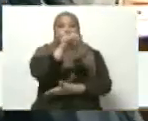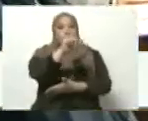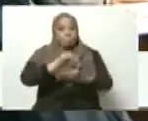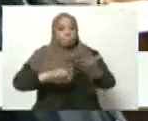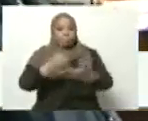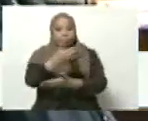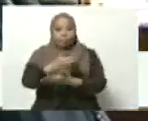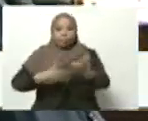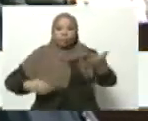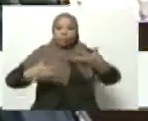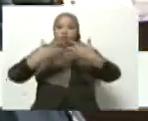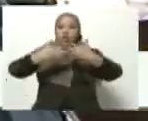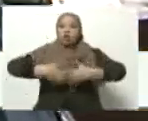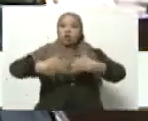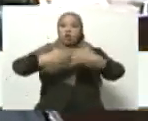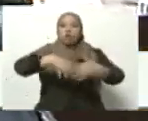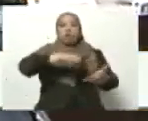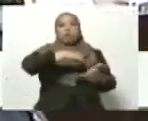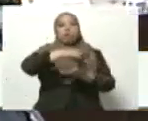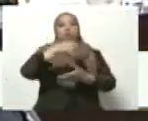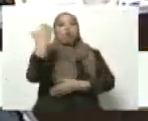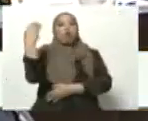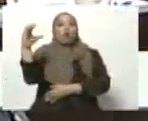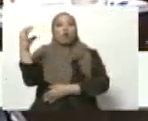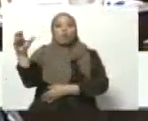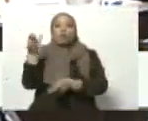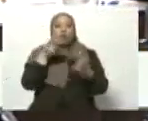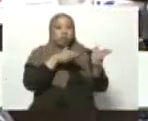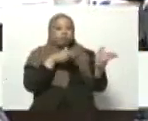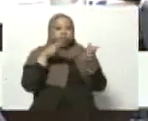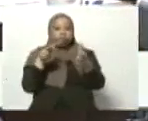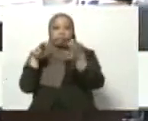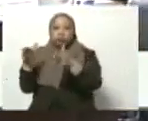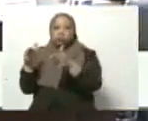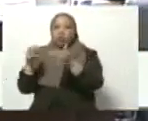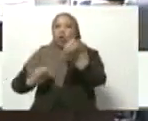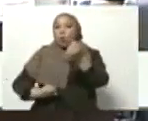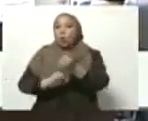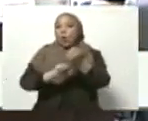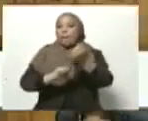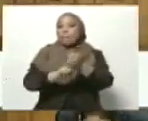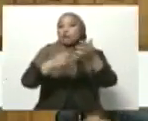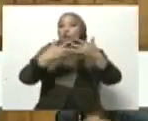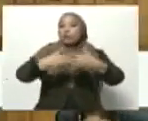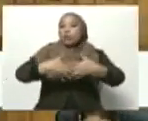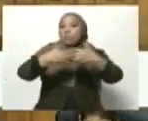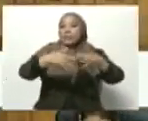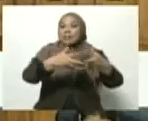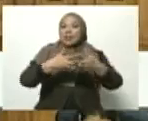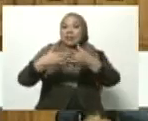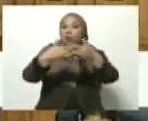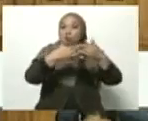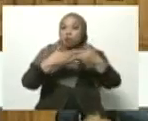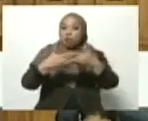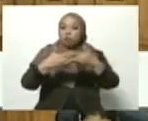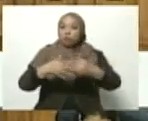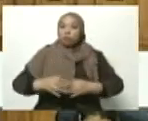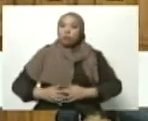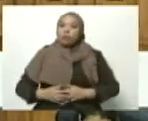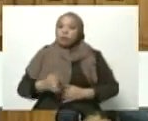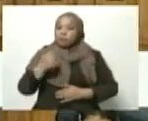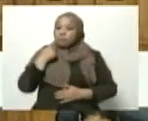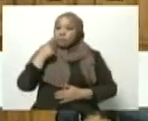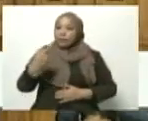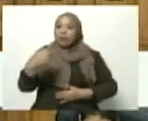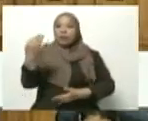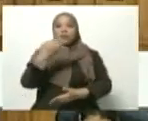con empresas en Miami, con mercenarios colombianos, con financistas norteamericanos, y ahí sí tuvo éxito. Vean la gravedad de lo que estoy